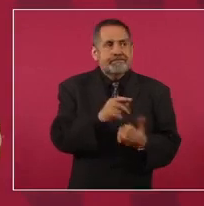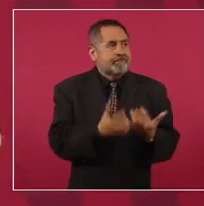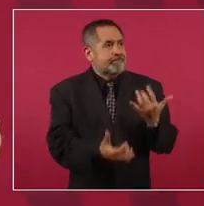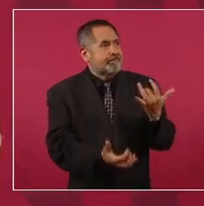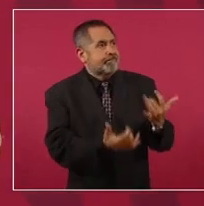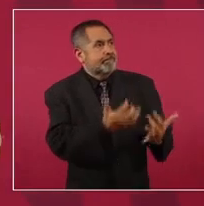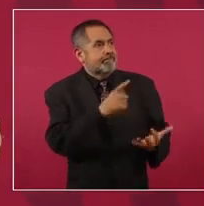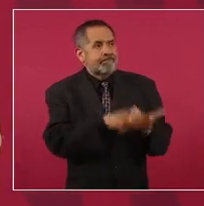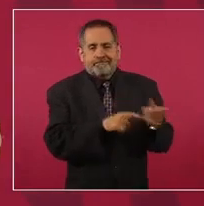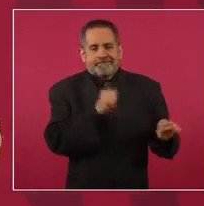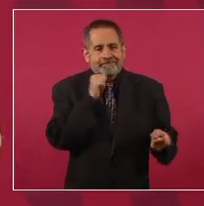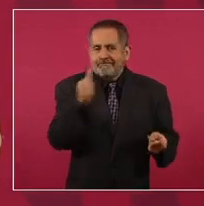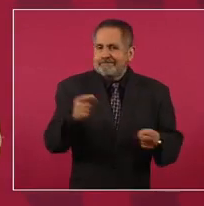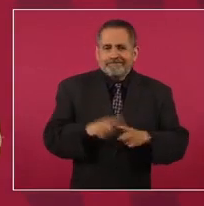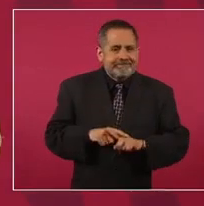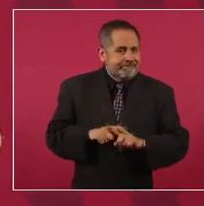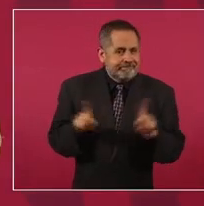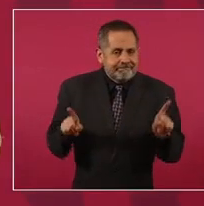hubieron jóvenes